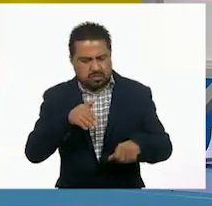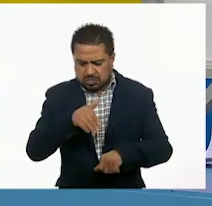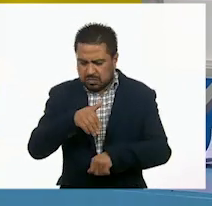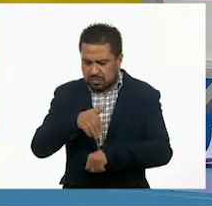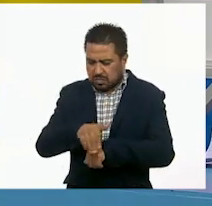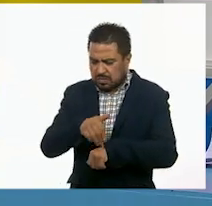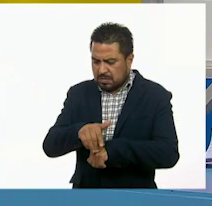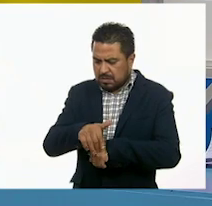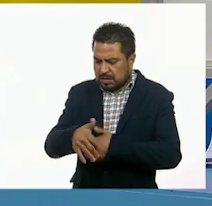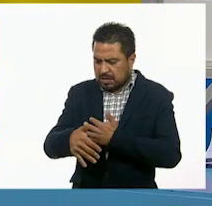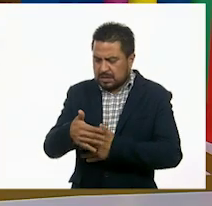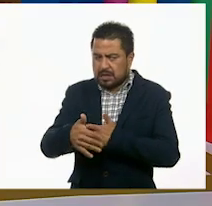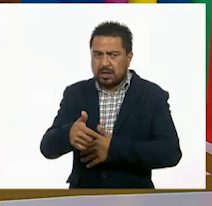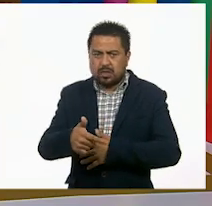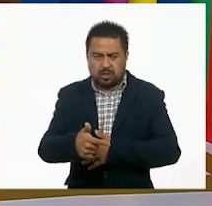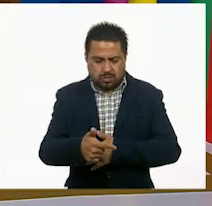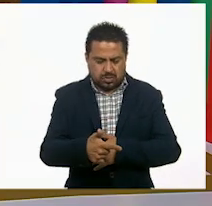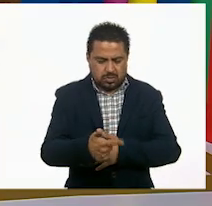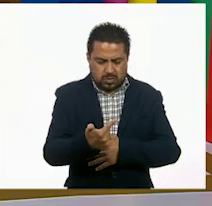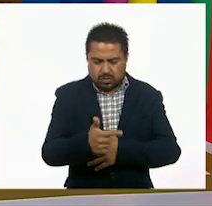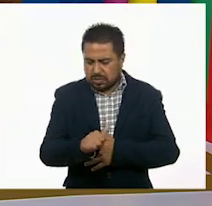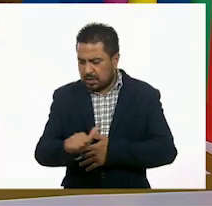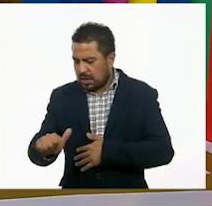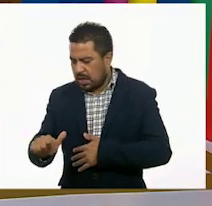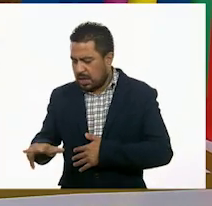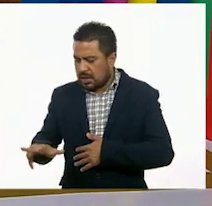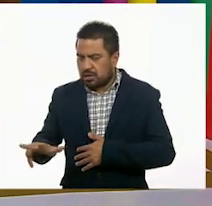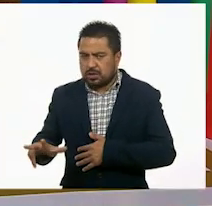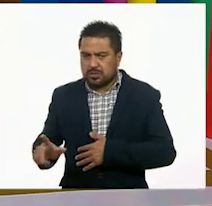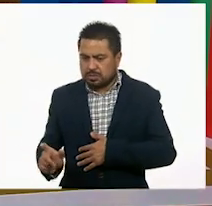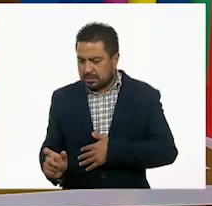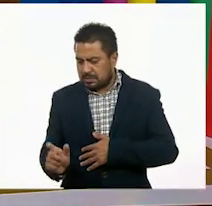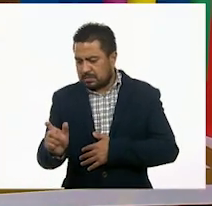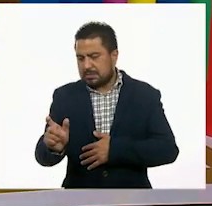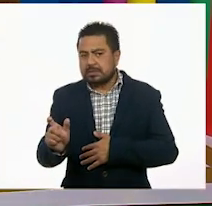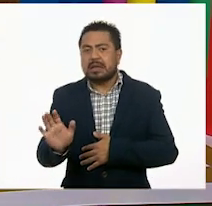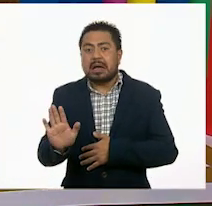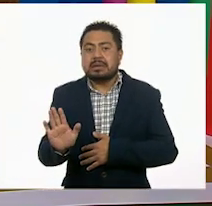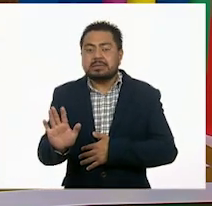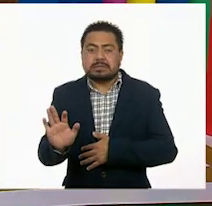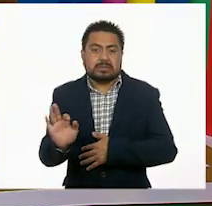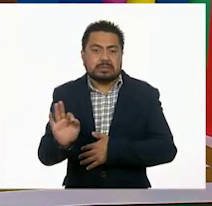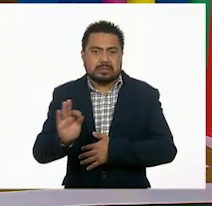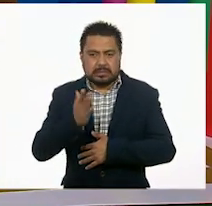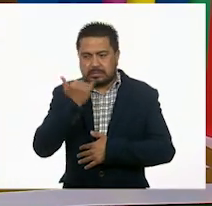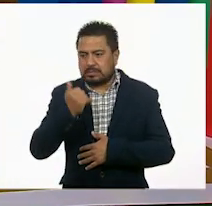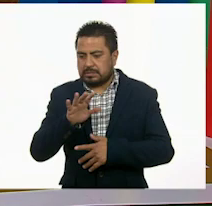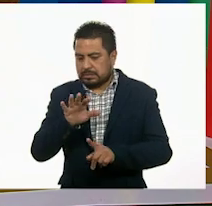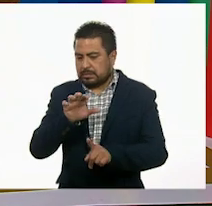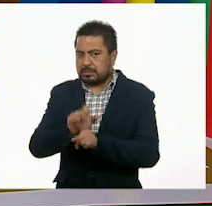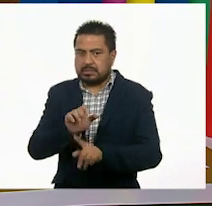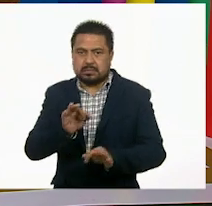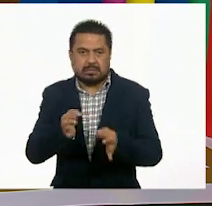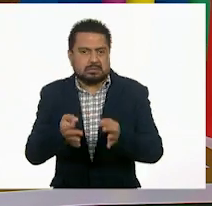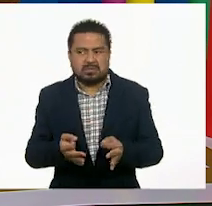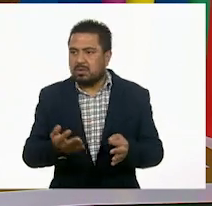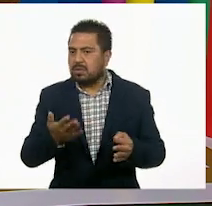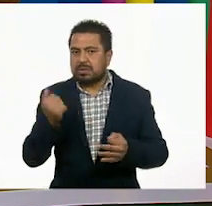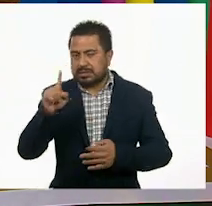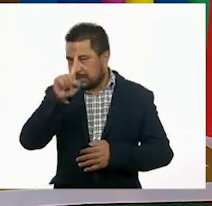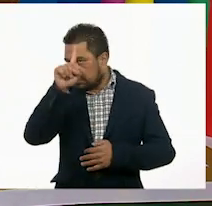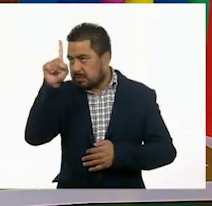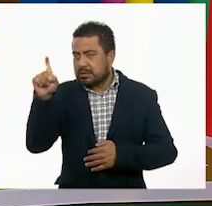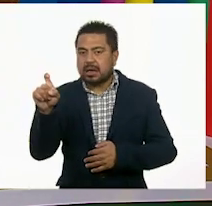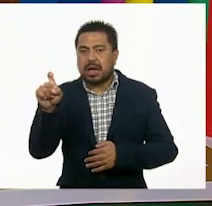15 sería entre el 12 y el 18, maestro, solo que No sé cómo sacar el cálculo exacto.